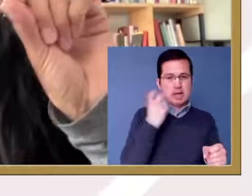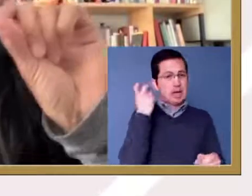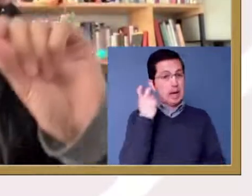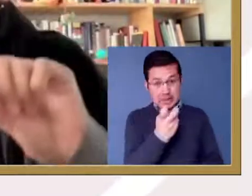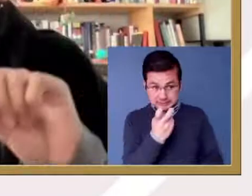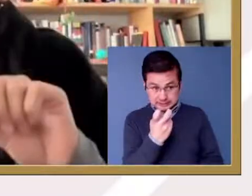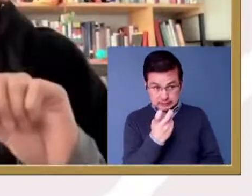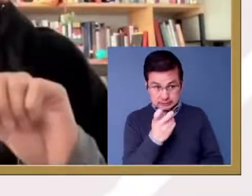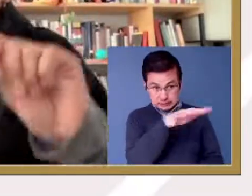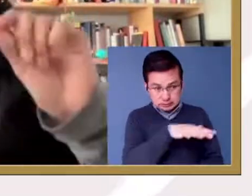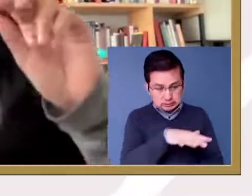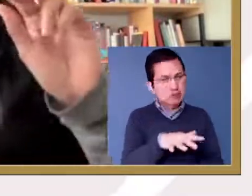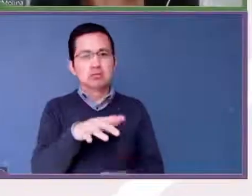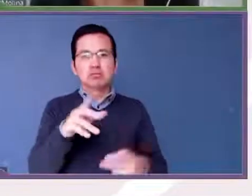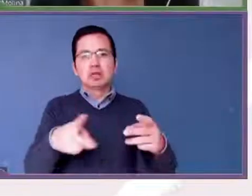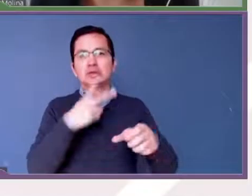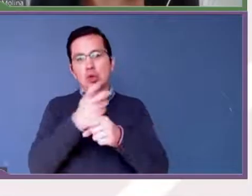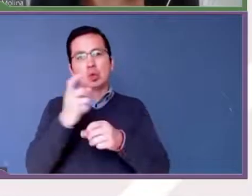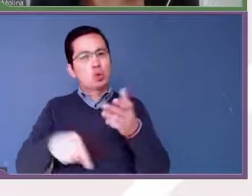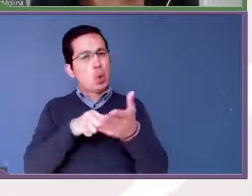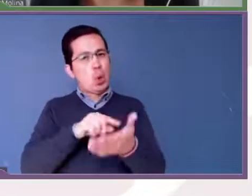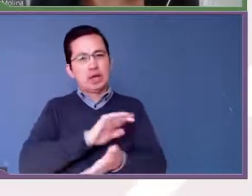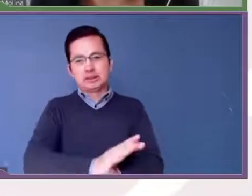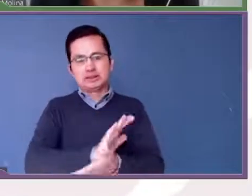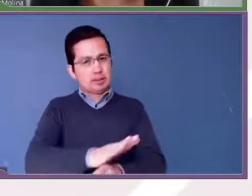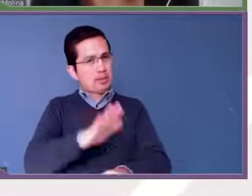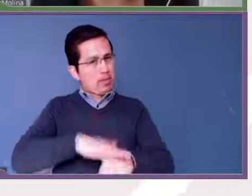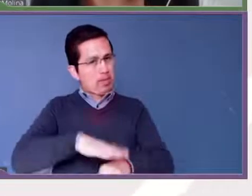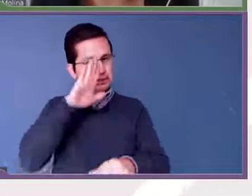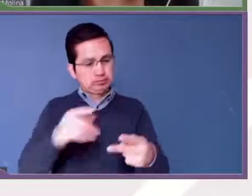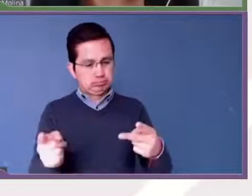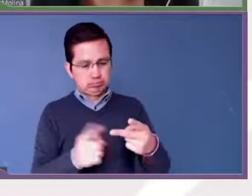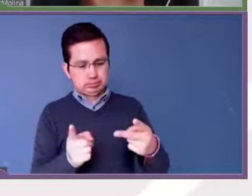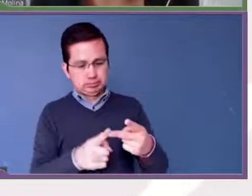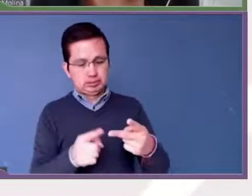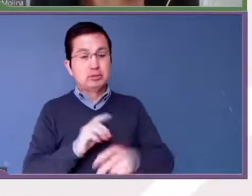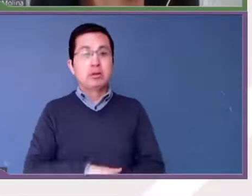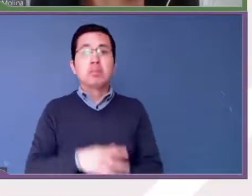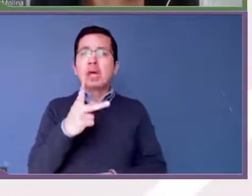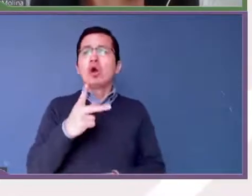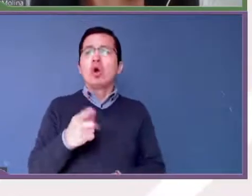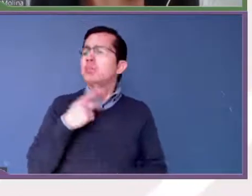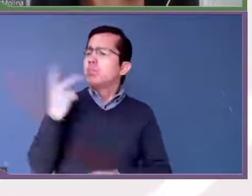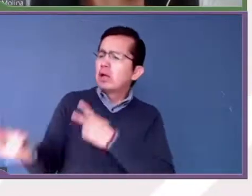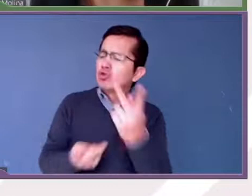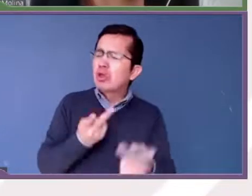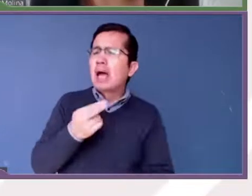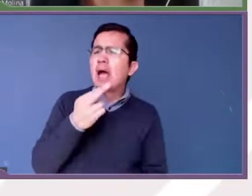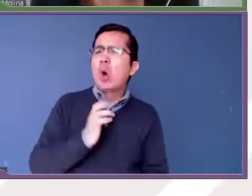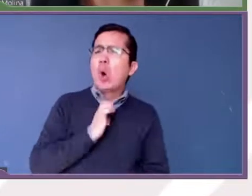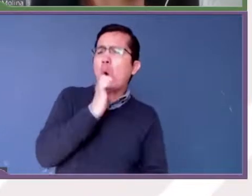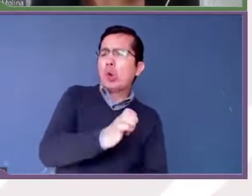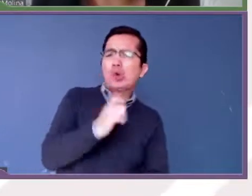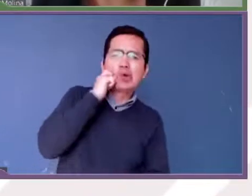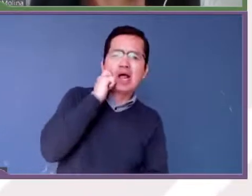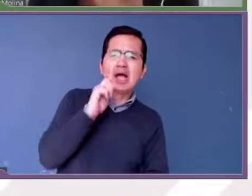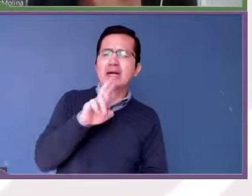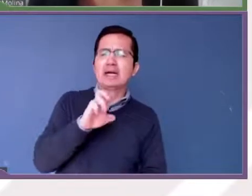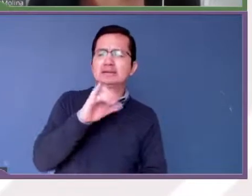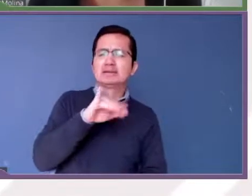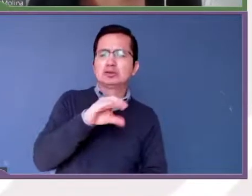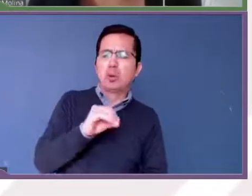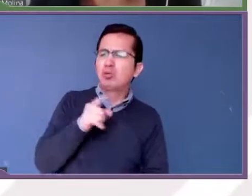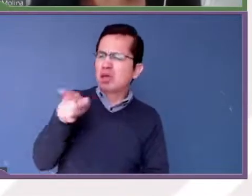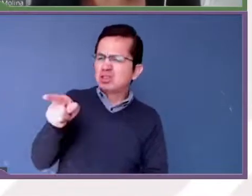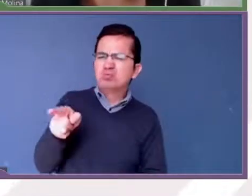pero cuando ves la explicación del racismo es la última. Entonces hay algo que tenemos separado, ¿no?